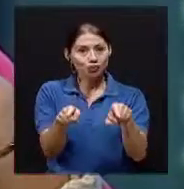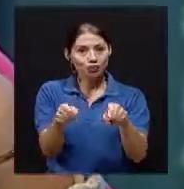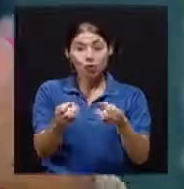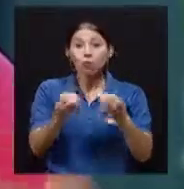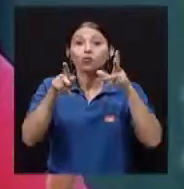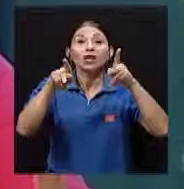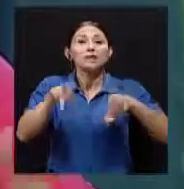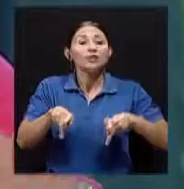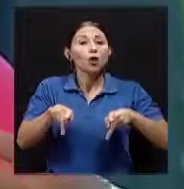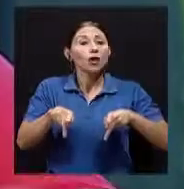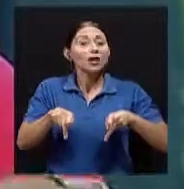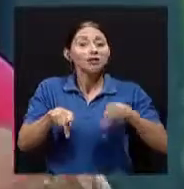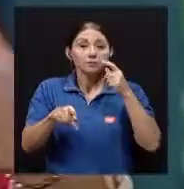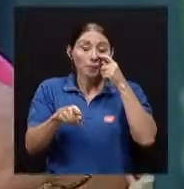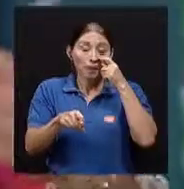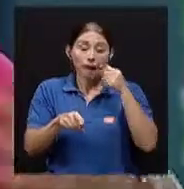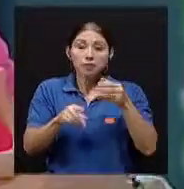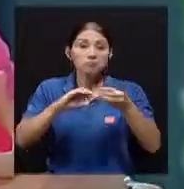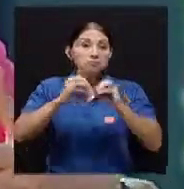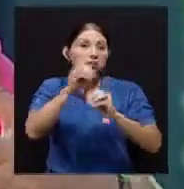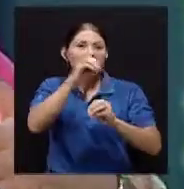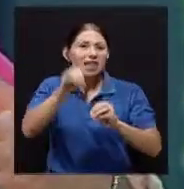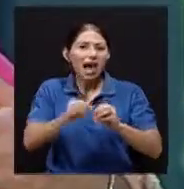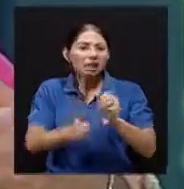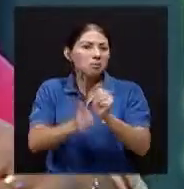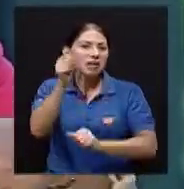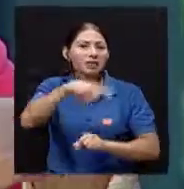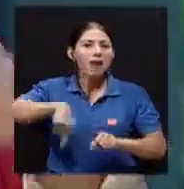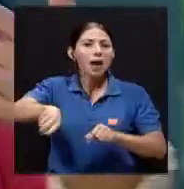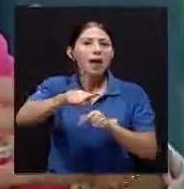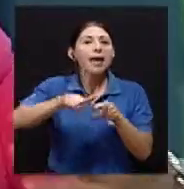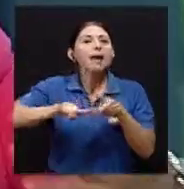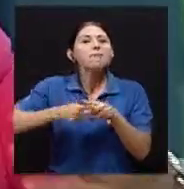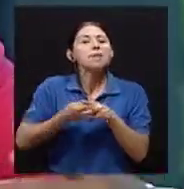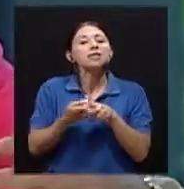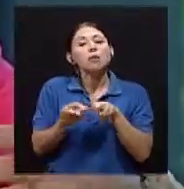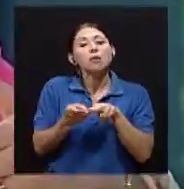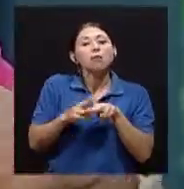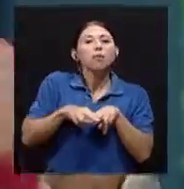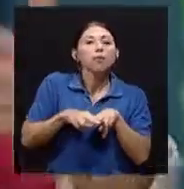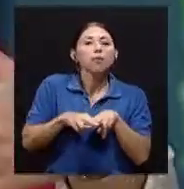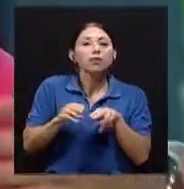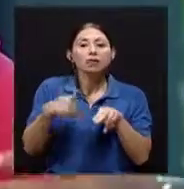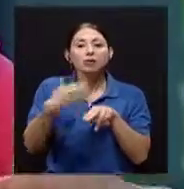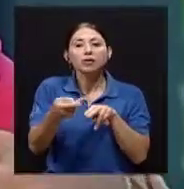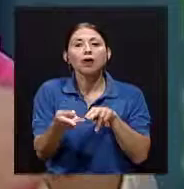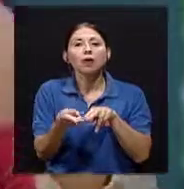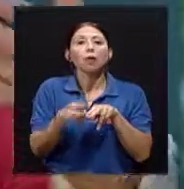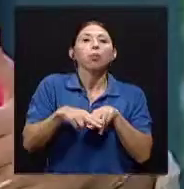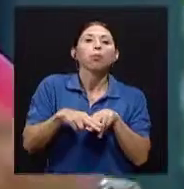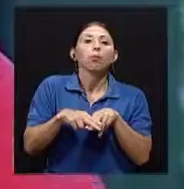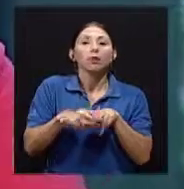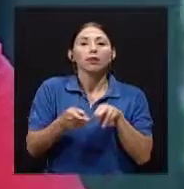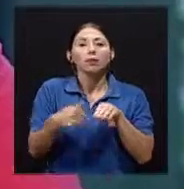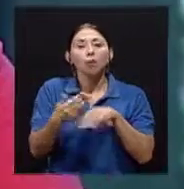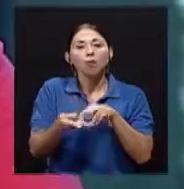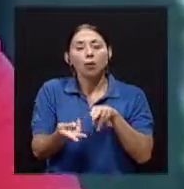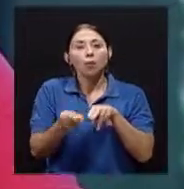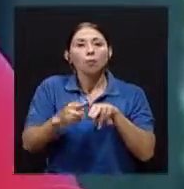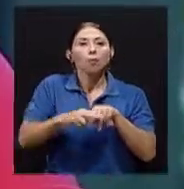con un rango de sobrepeso, unos kilitos de más, y resulta que vienen otros kilitos de más al año entrante y otros más, y de pronto se va